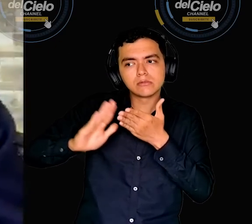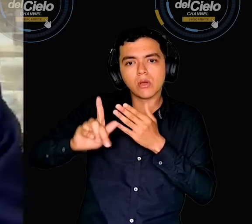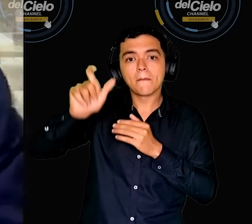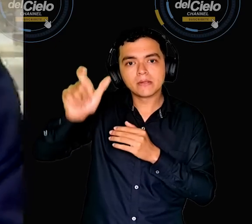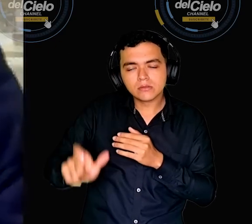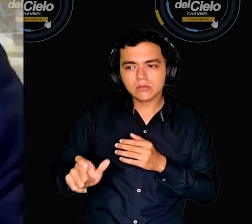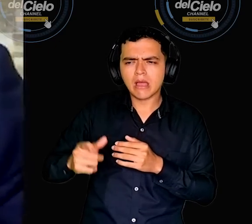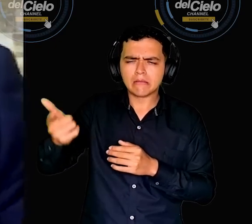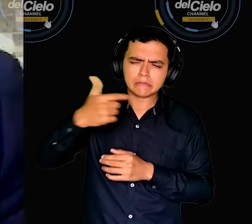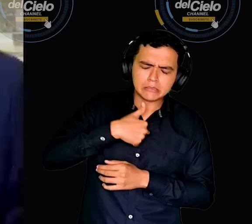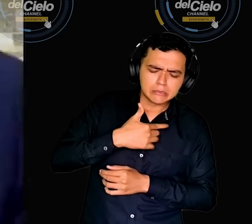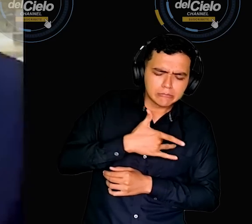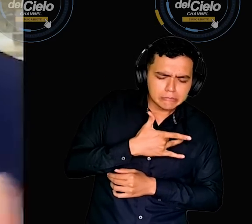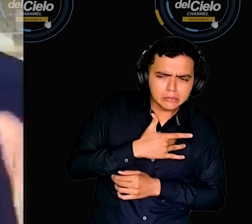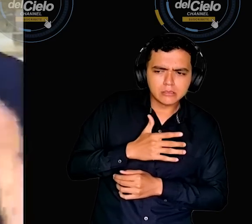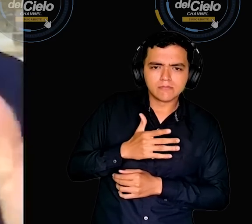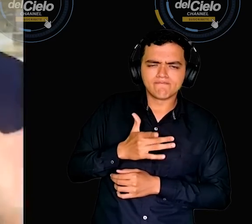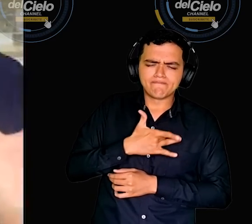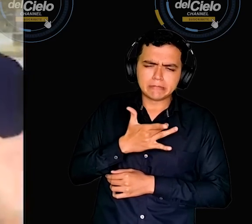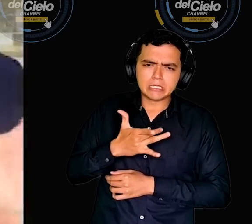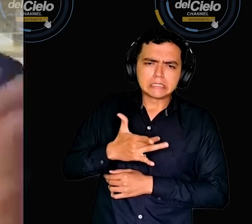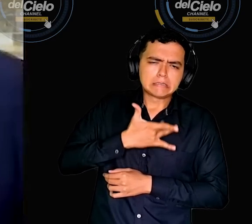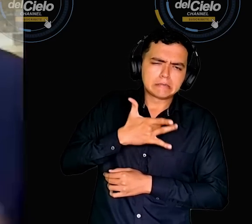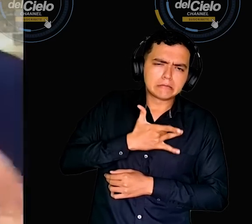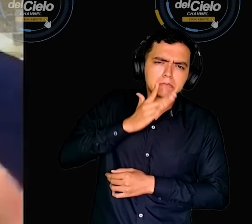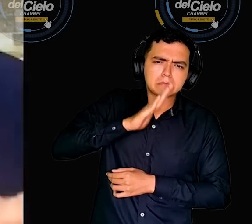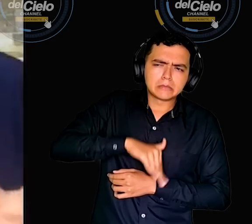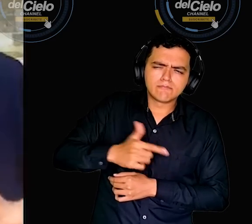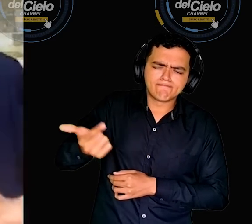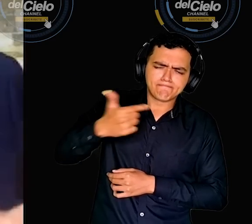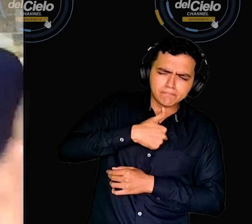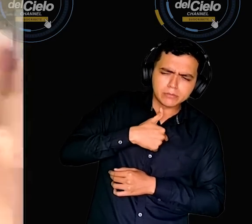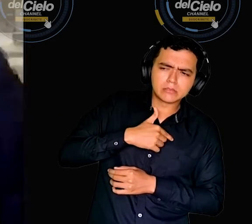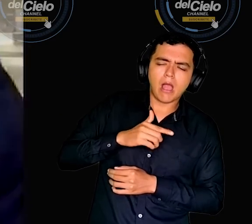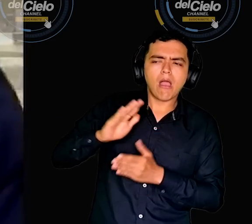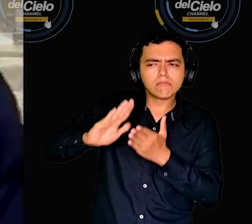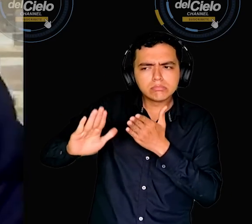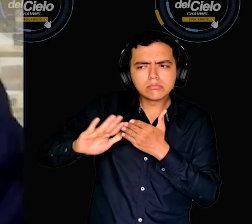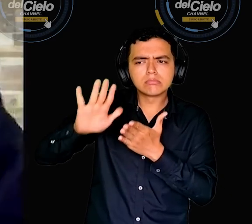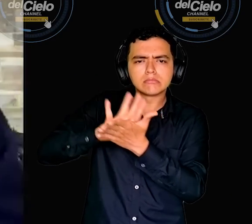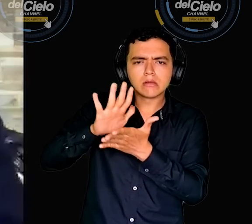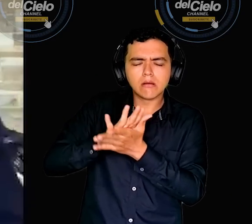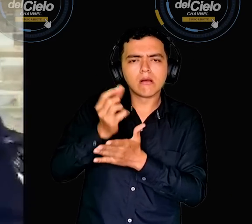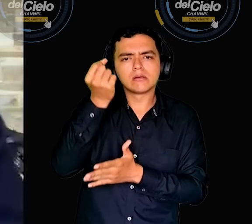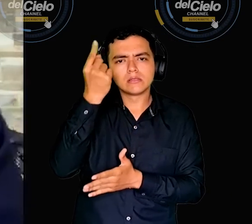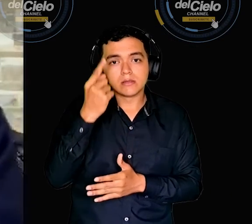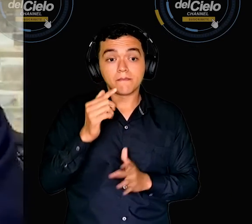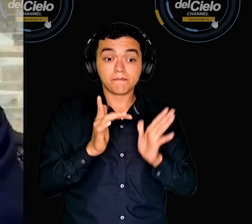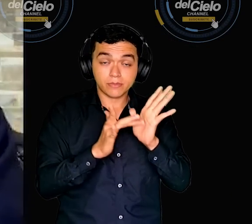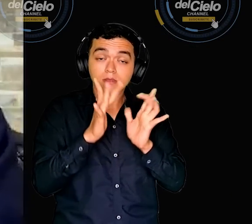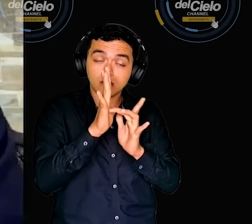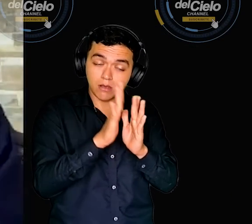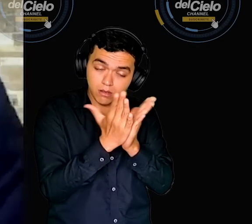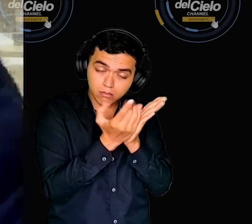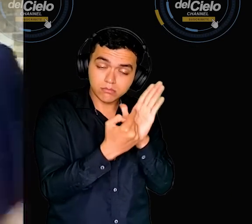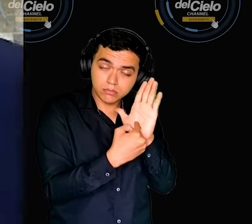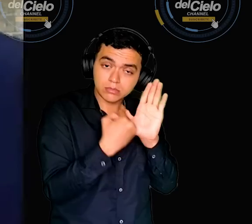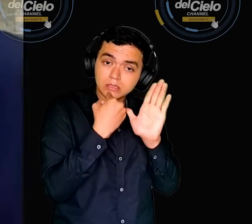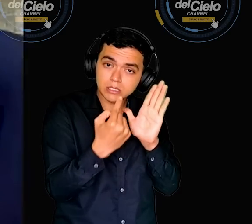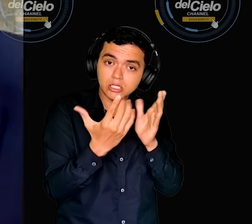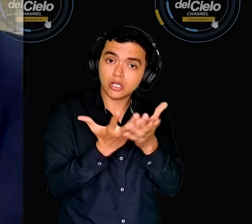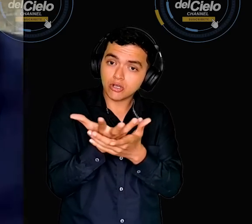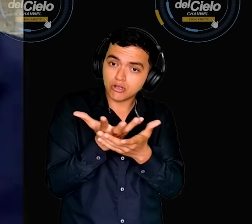noticias y dice intolerancia. Pero la intolerancia es que sacan cuchillos, sacan machetes, sacan